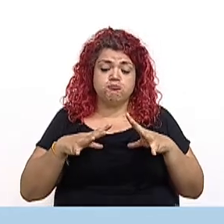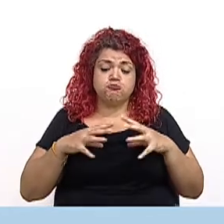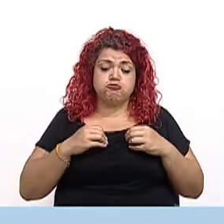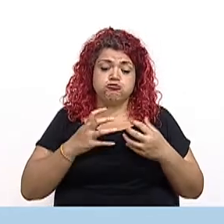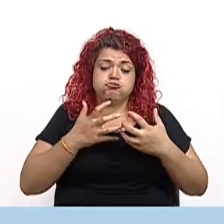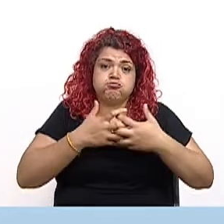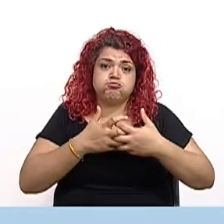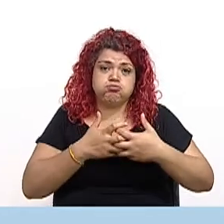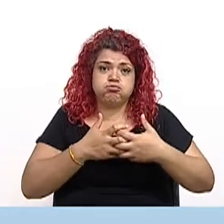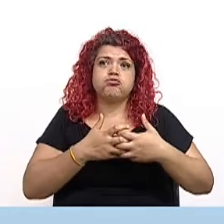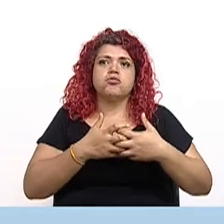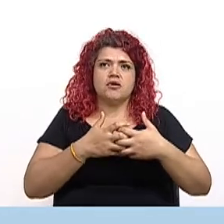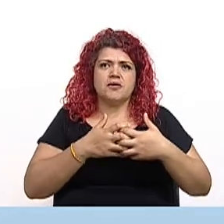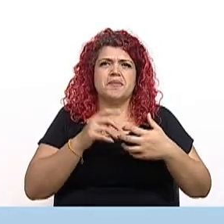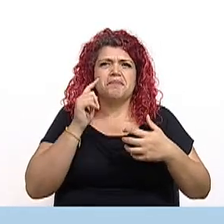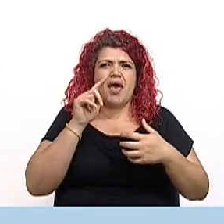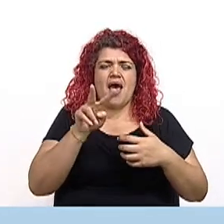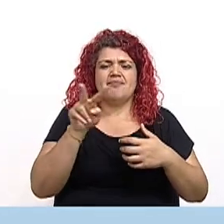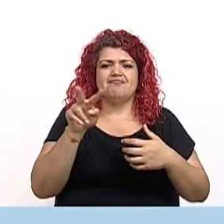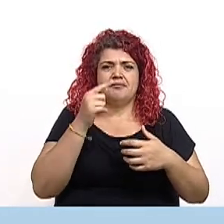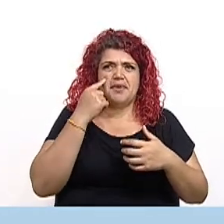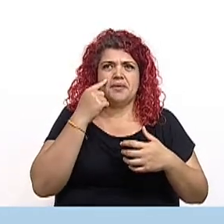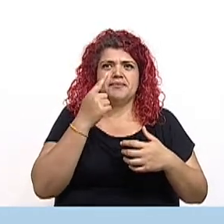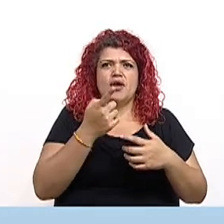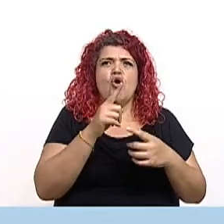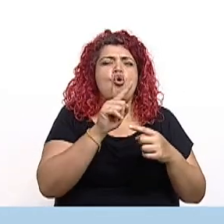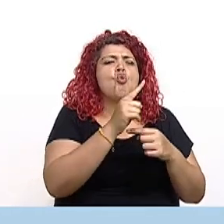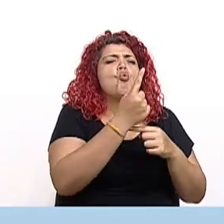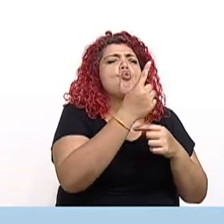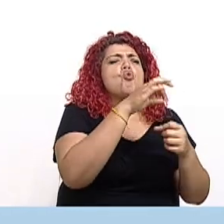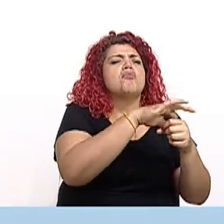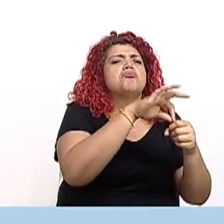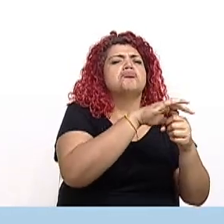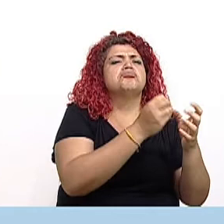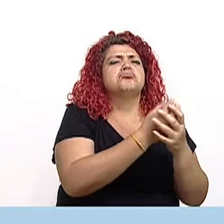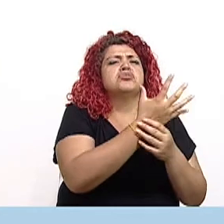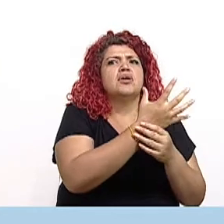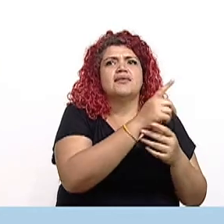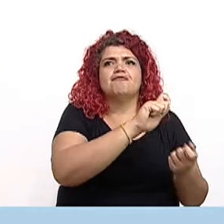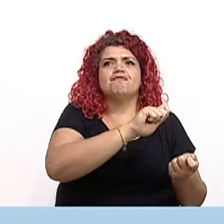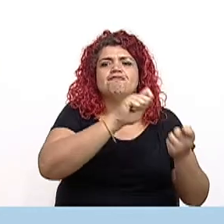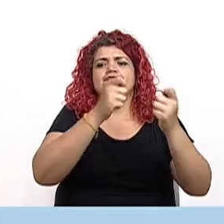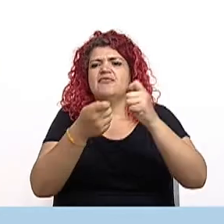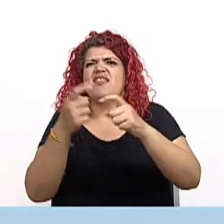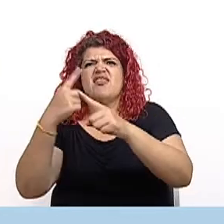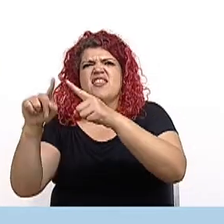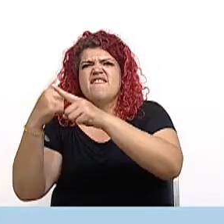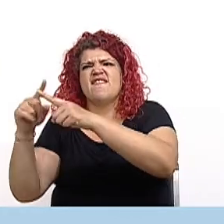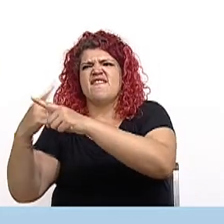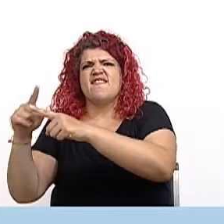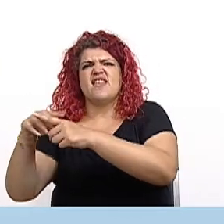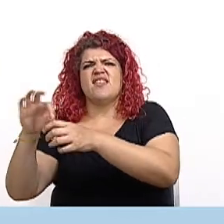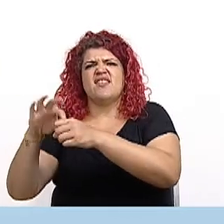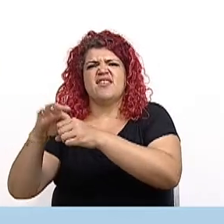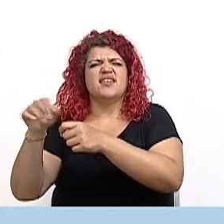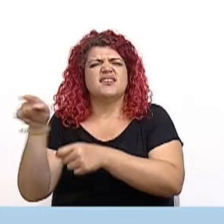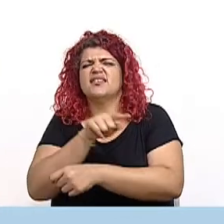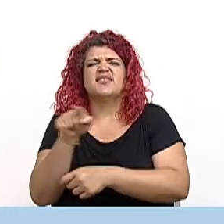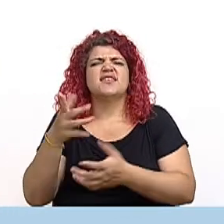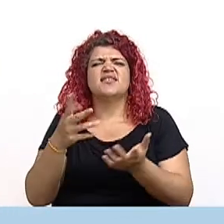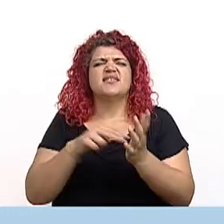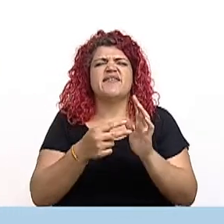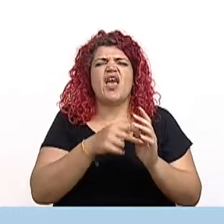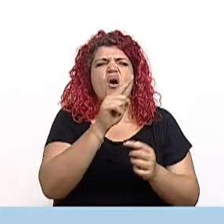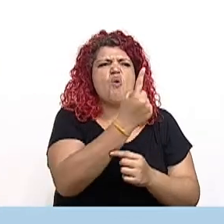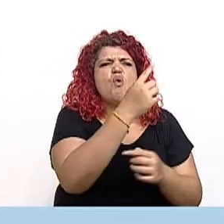muy didácticamente representado, pasar de un monocultivo a una economía diversificada. ¿Qué significa esto?